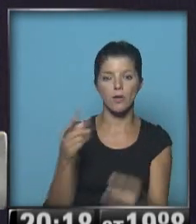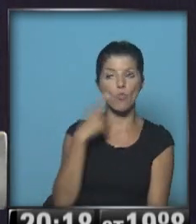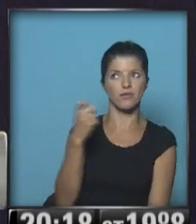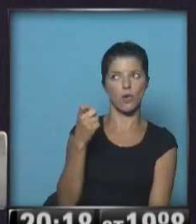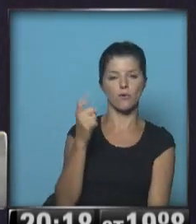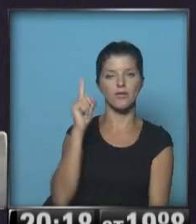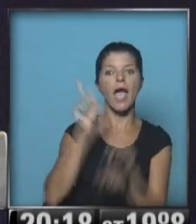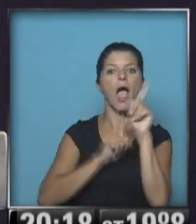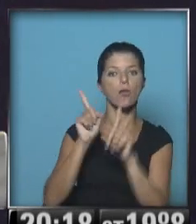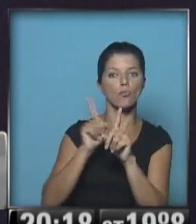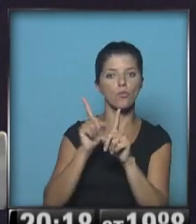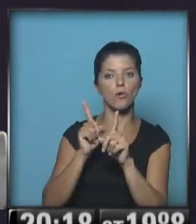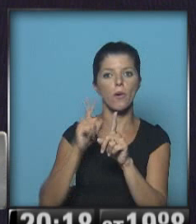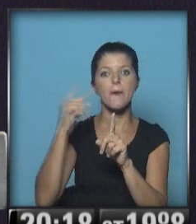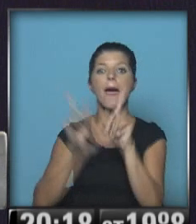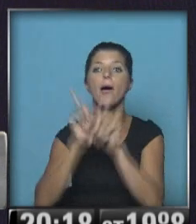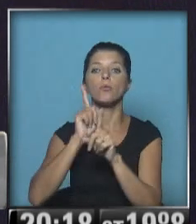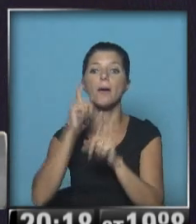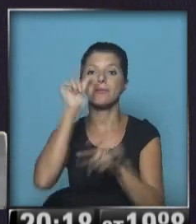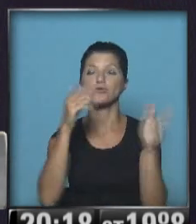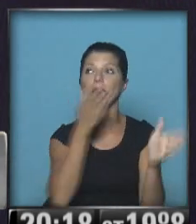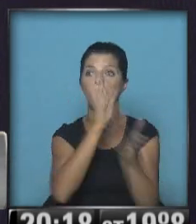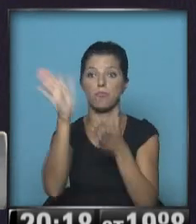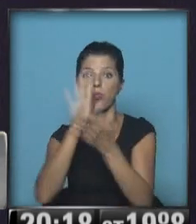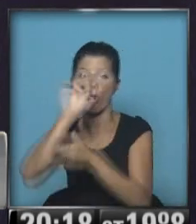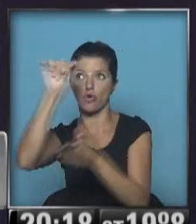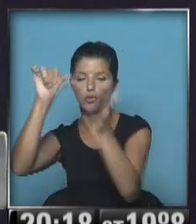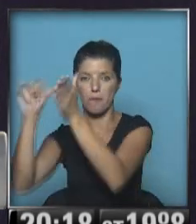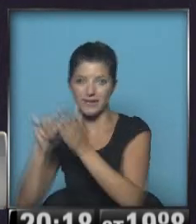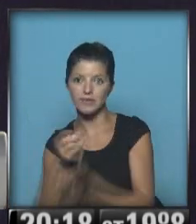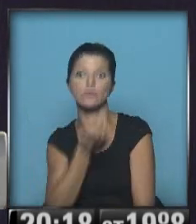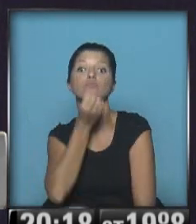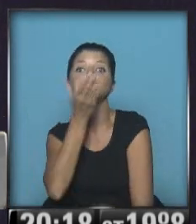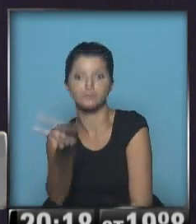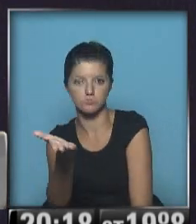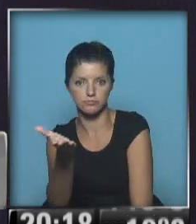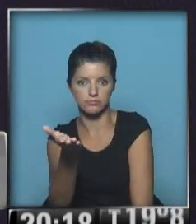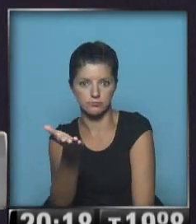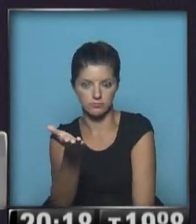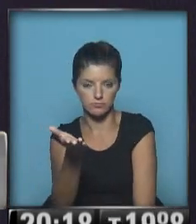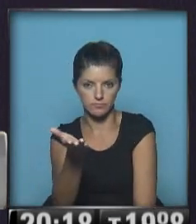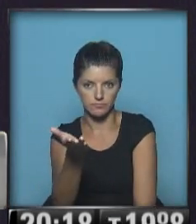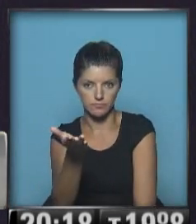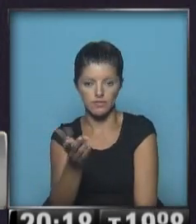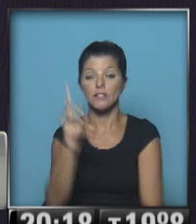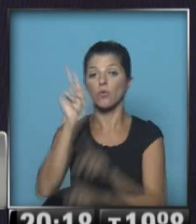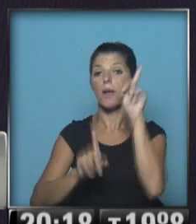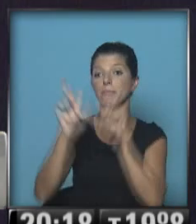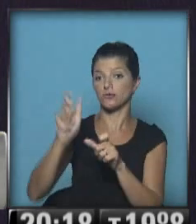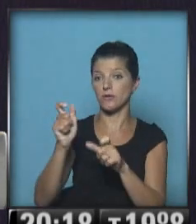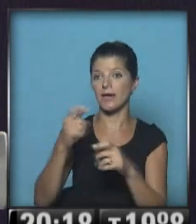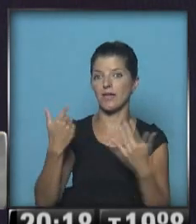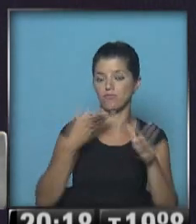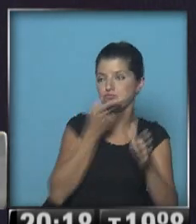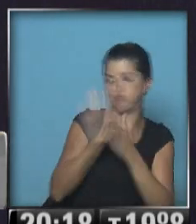los testimonios de de las primeros de los exiliados primero y después de los de de las primeras personas que pudieron salir de la